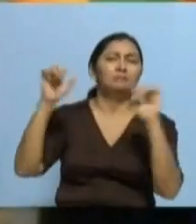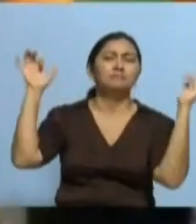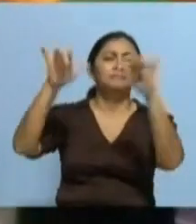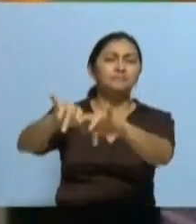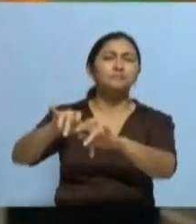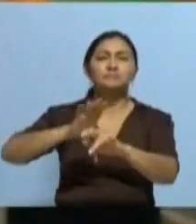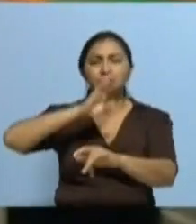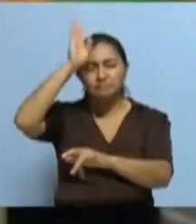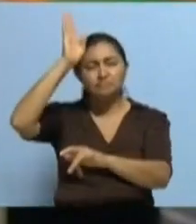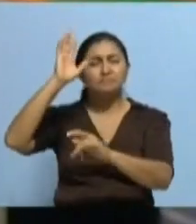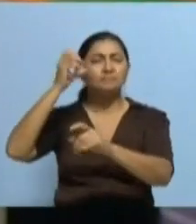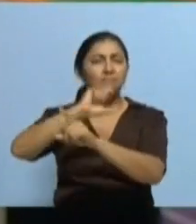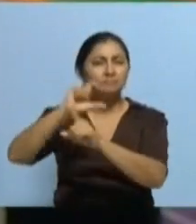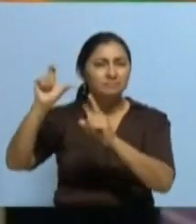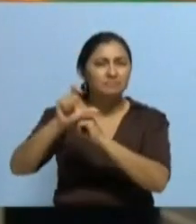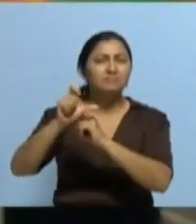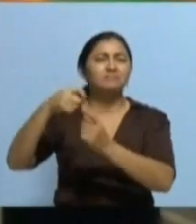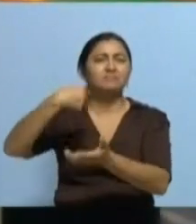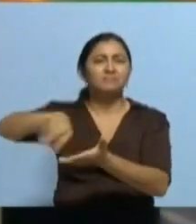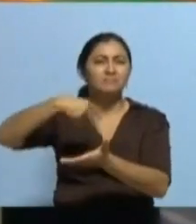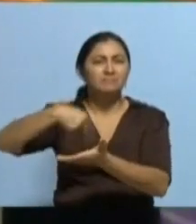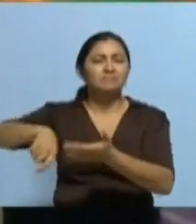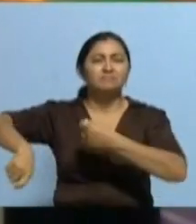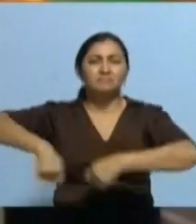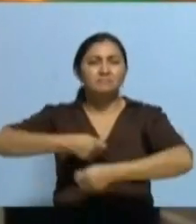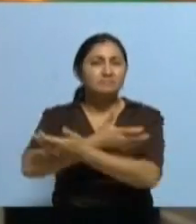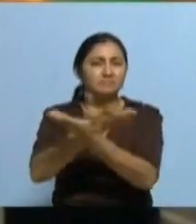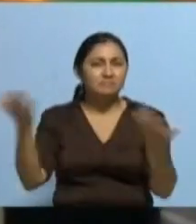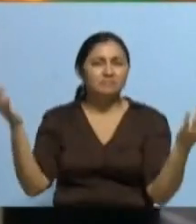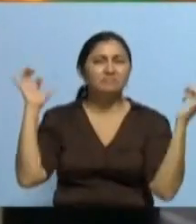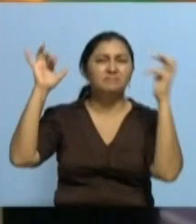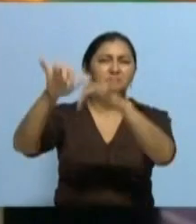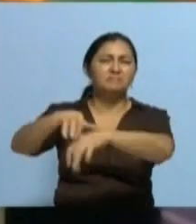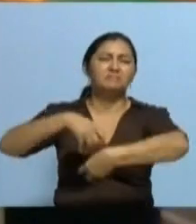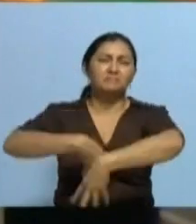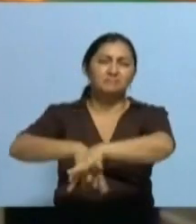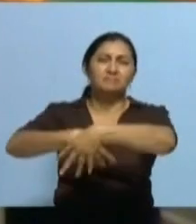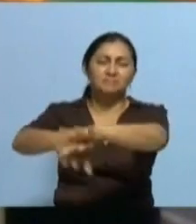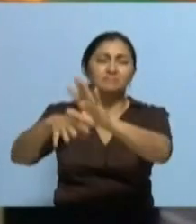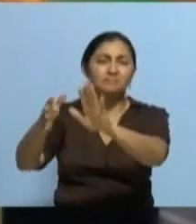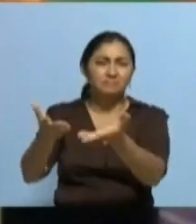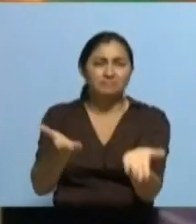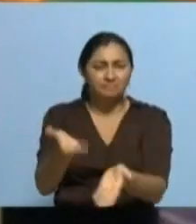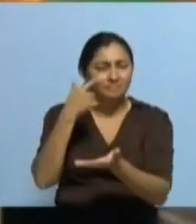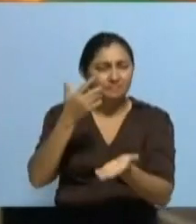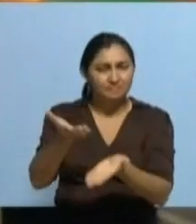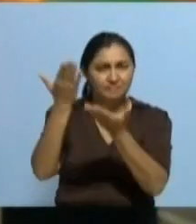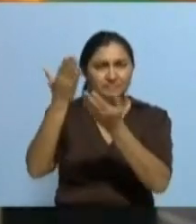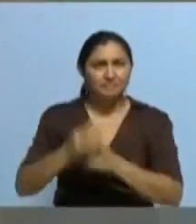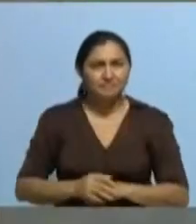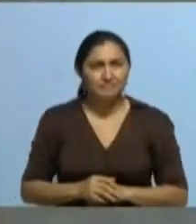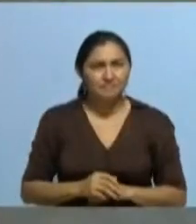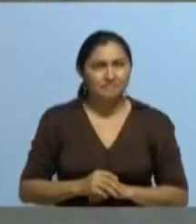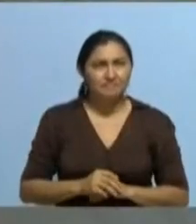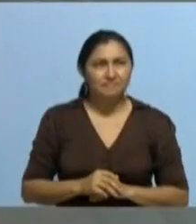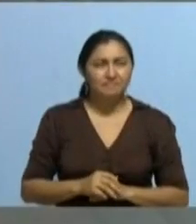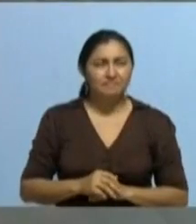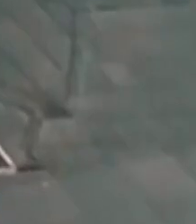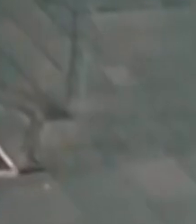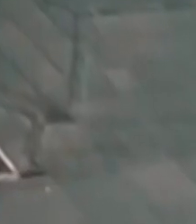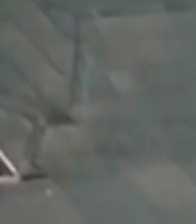la cultura, el baile, las danzas y además toda su batalla de flores. ¿Quieres saber más? Mira esto.